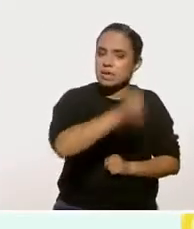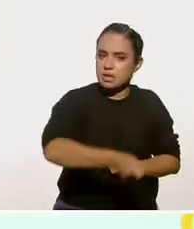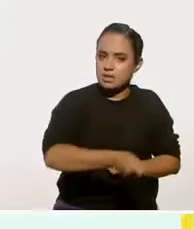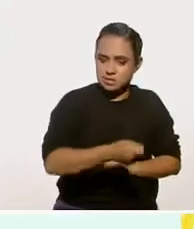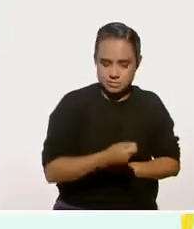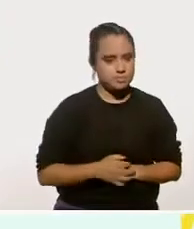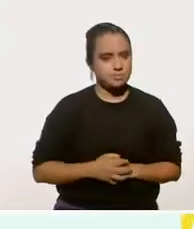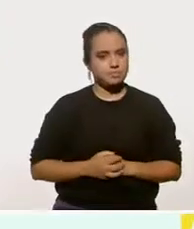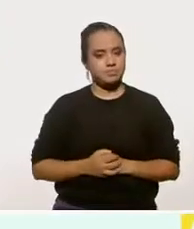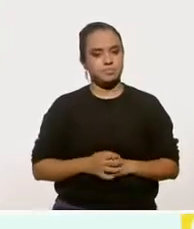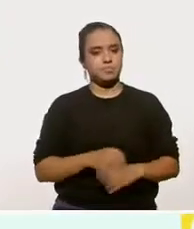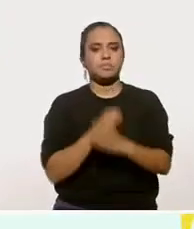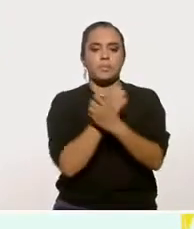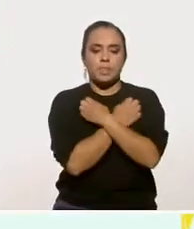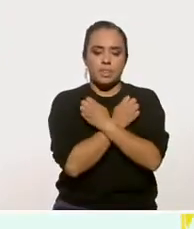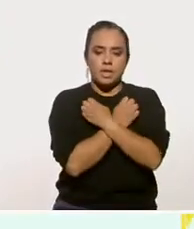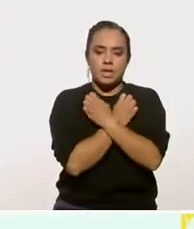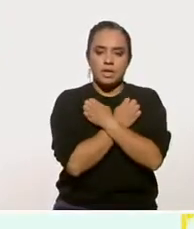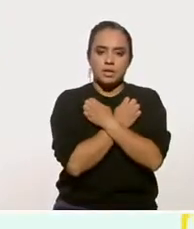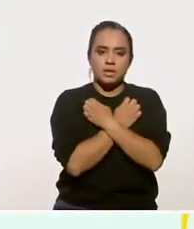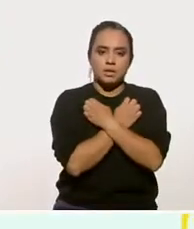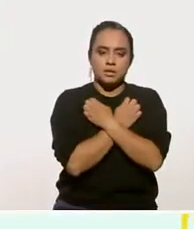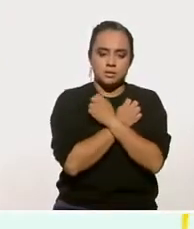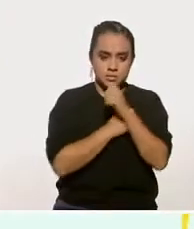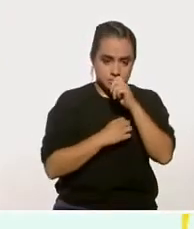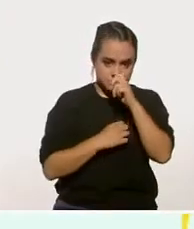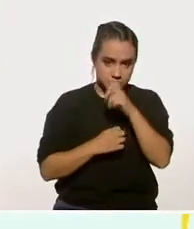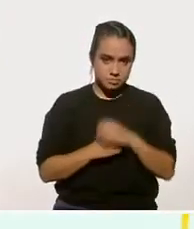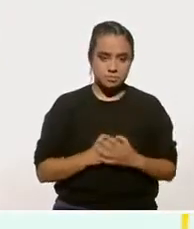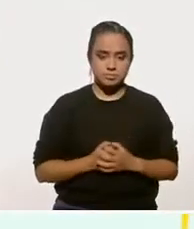una educación basada en